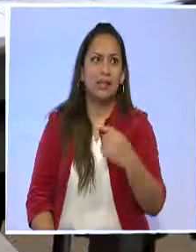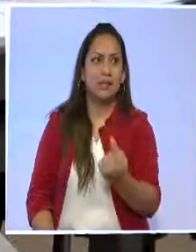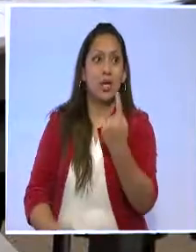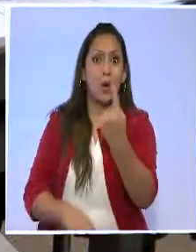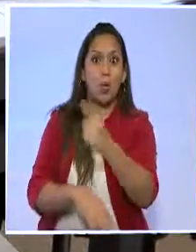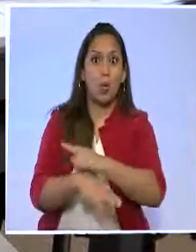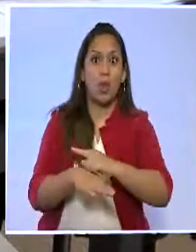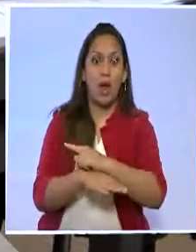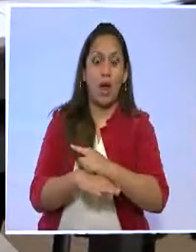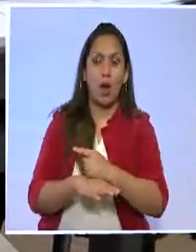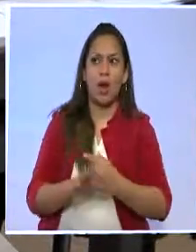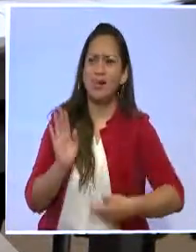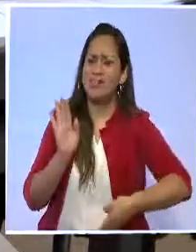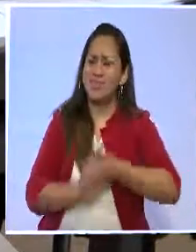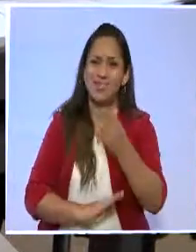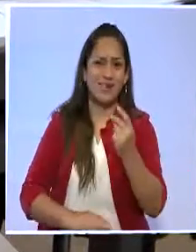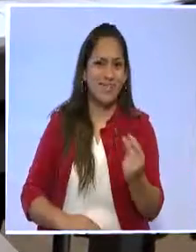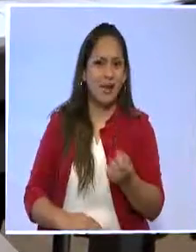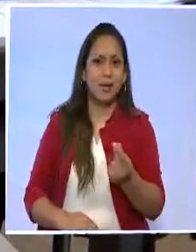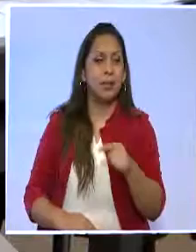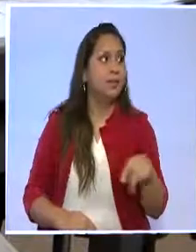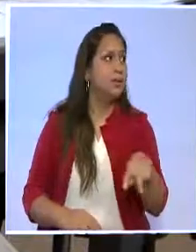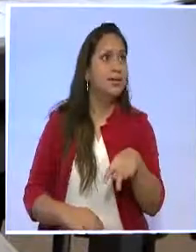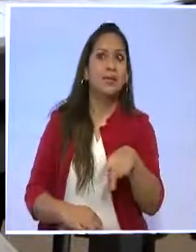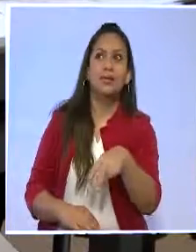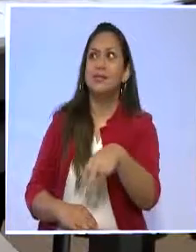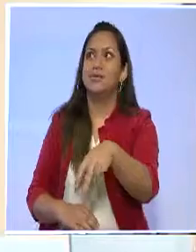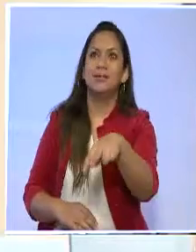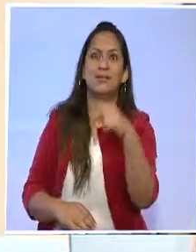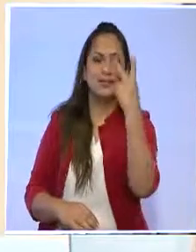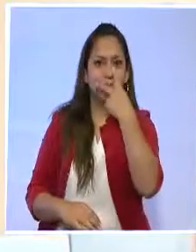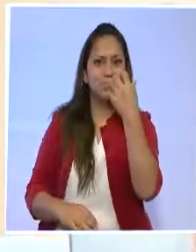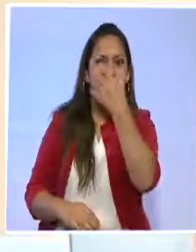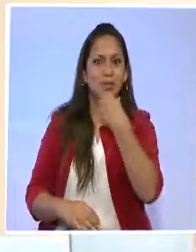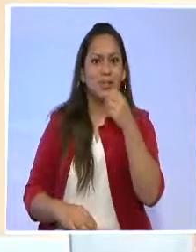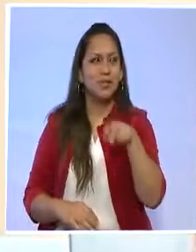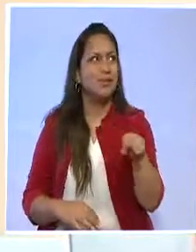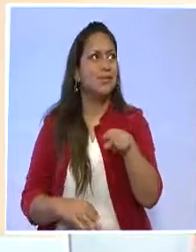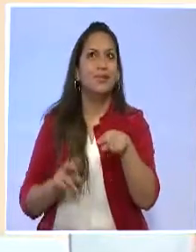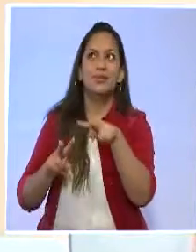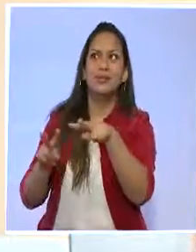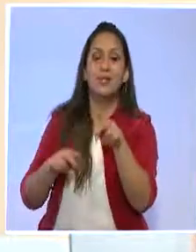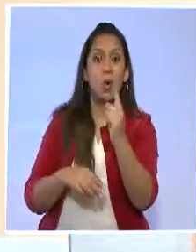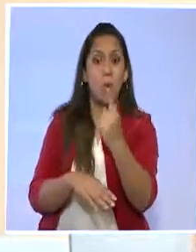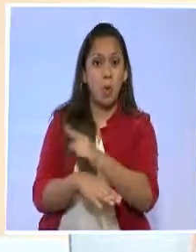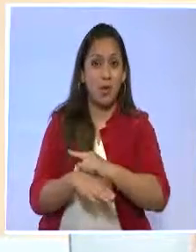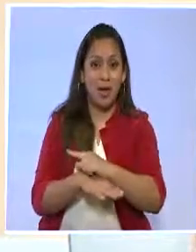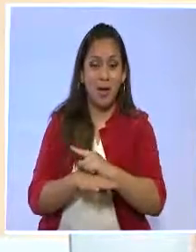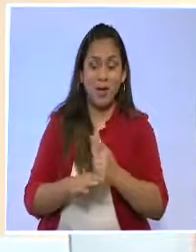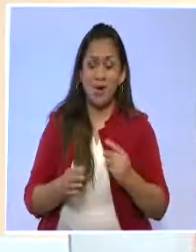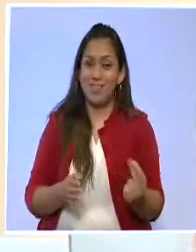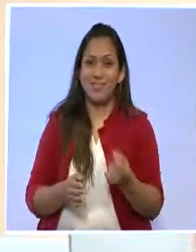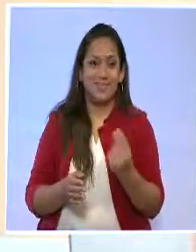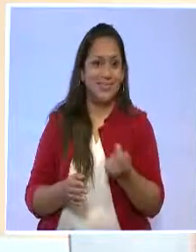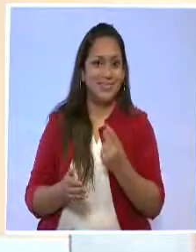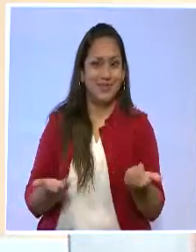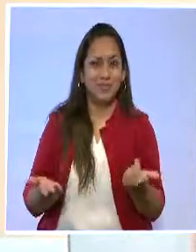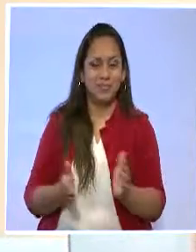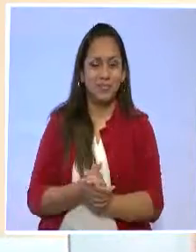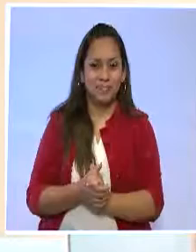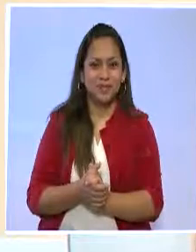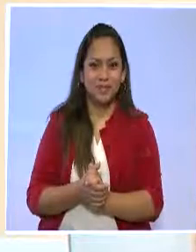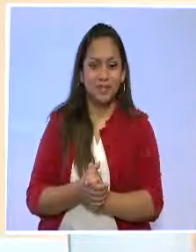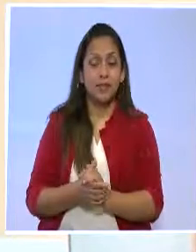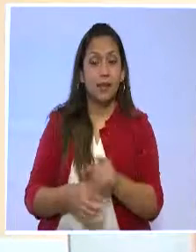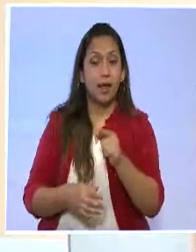un recorrido rápido por las partes más importantes del en mitad y pudimos estar justamente con el